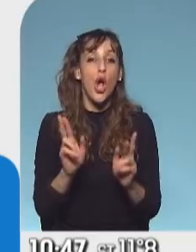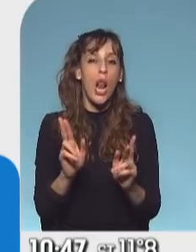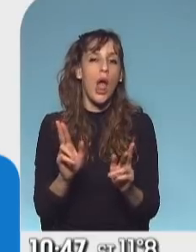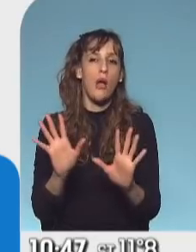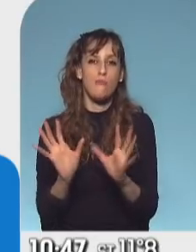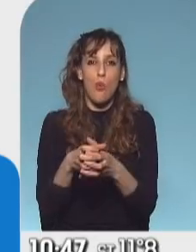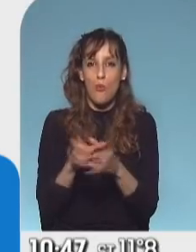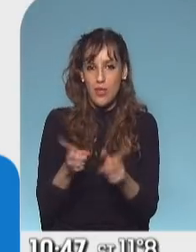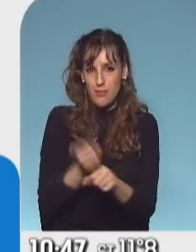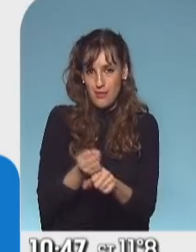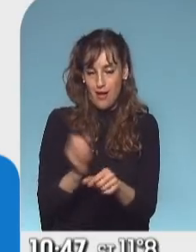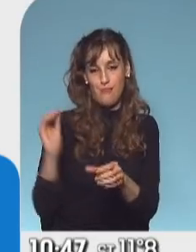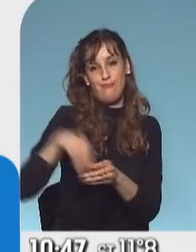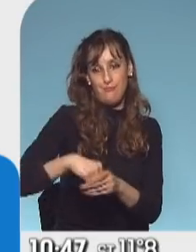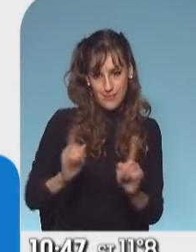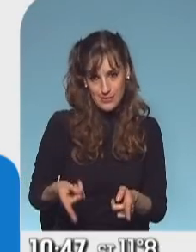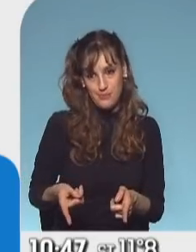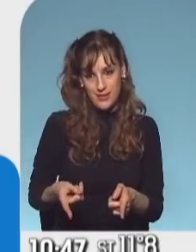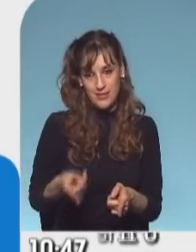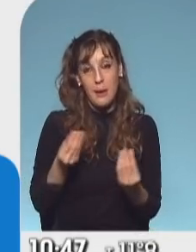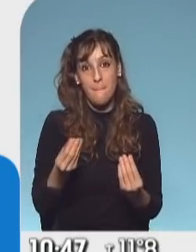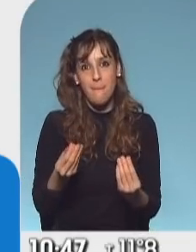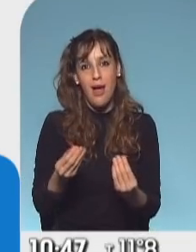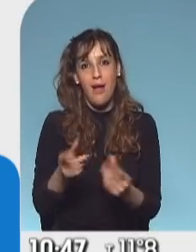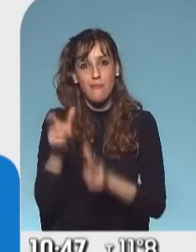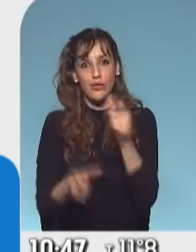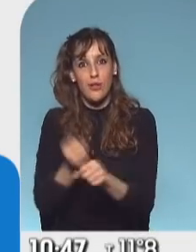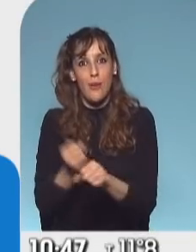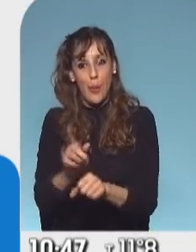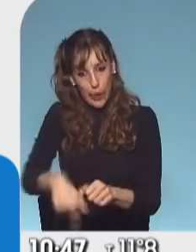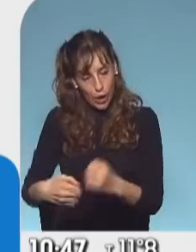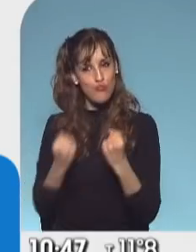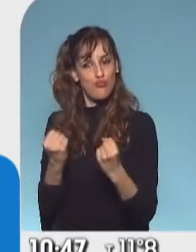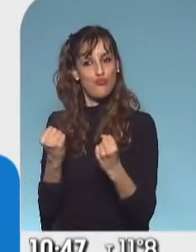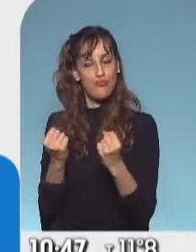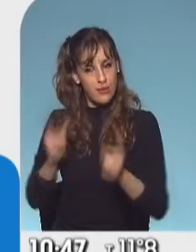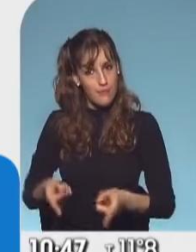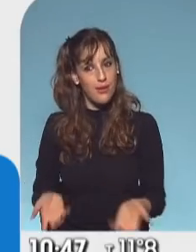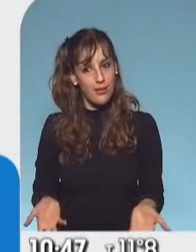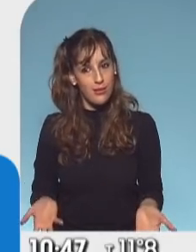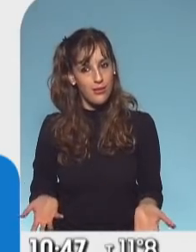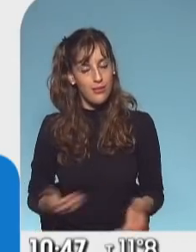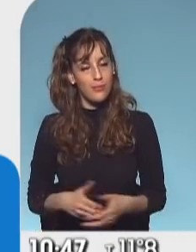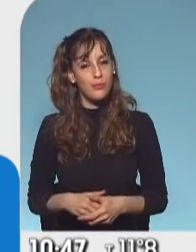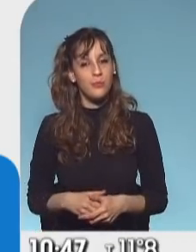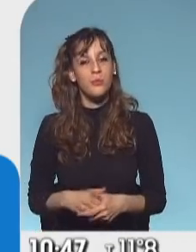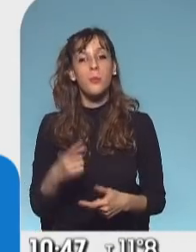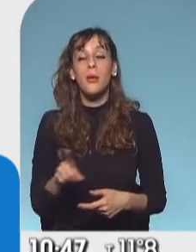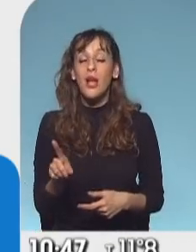trabajan. Porque así se hacen más fuertes los que trabajan. Pero más allá de eso, sobre lo que yo